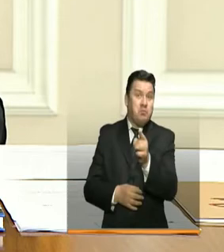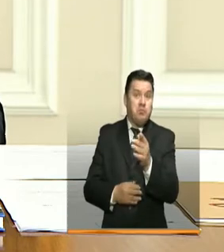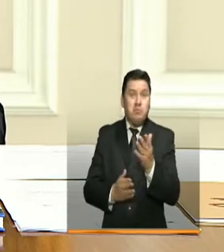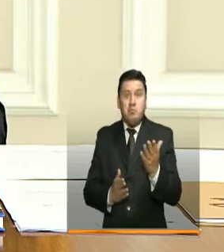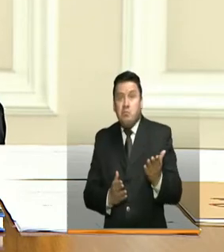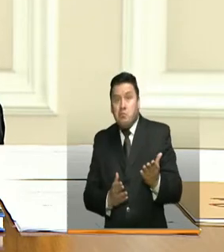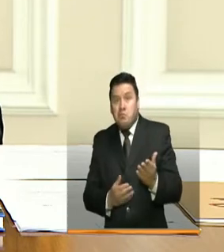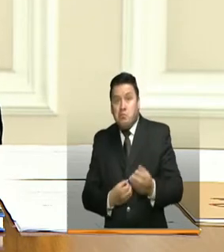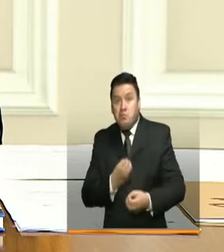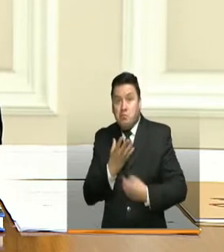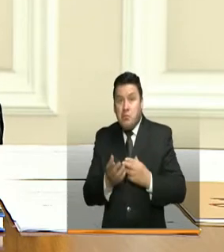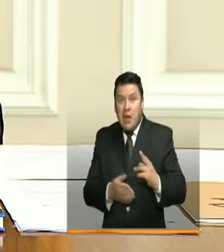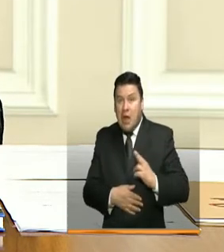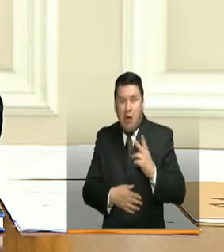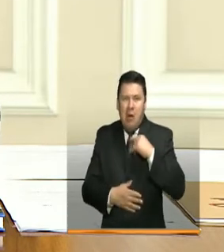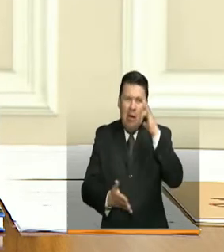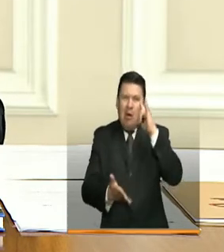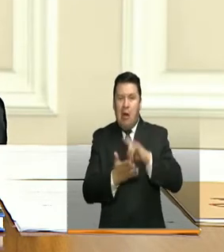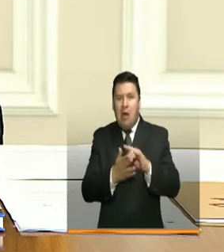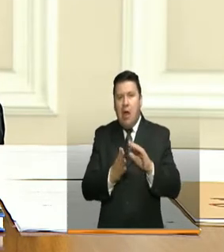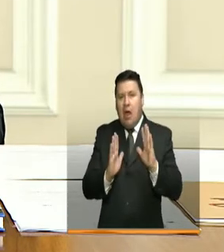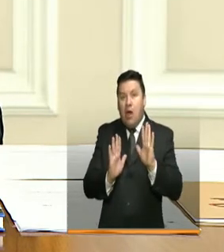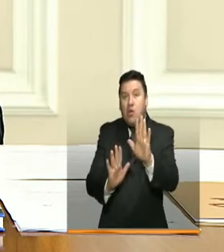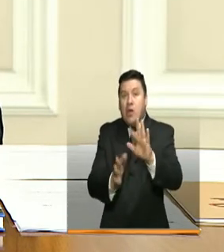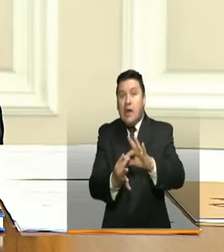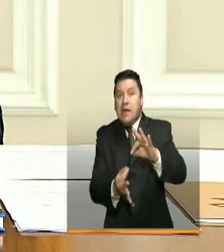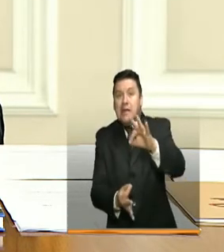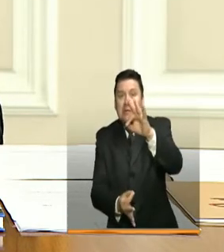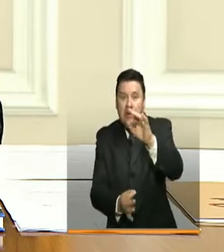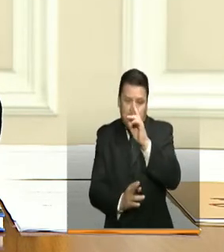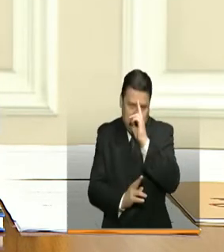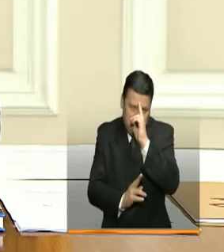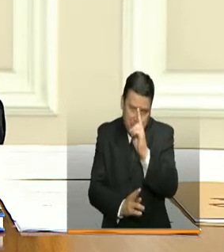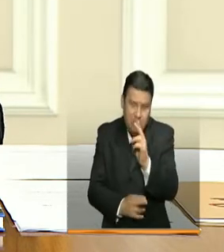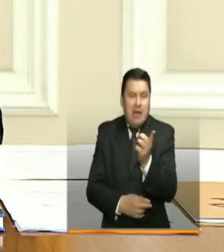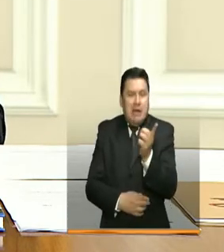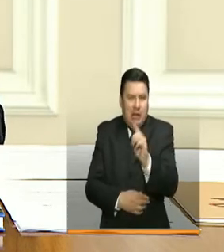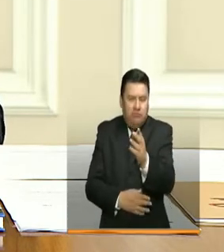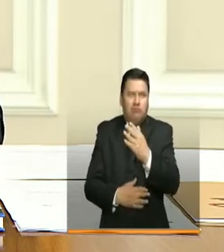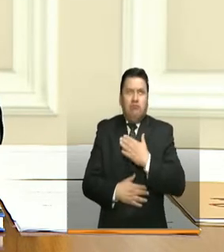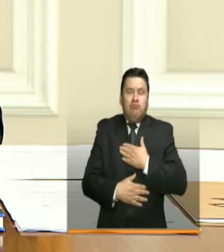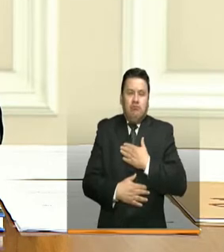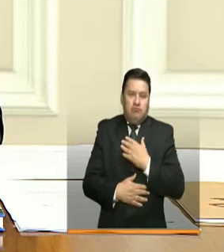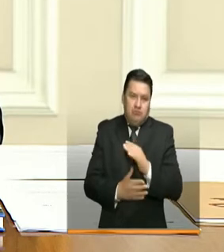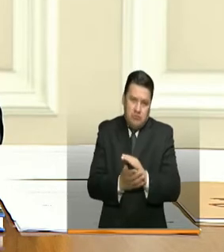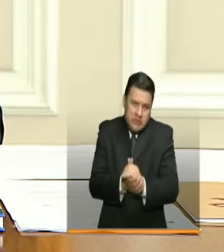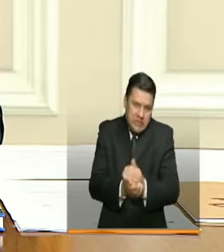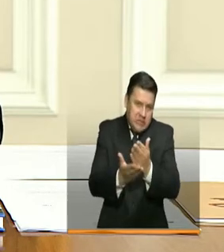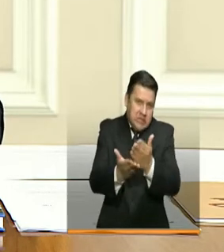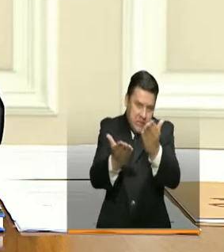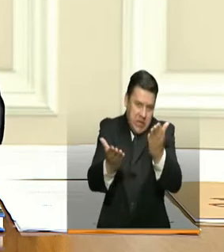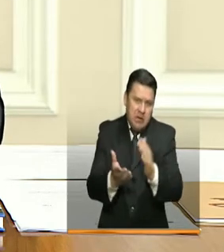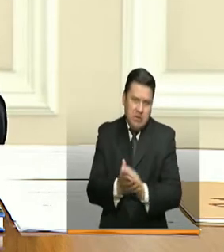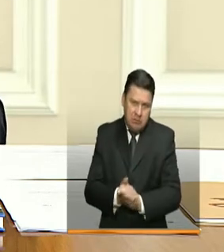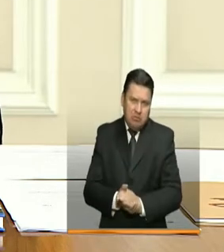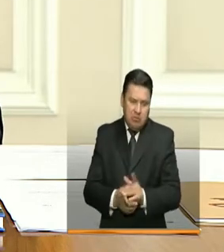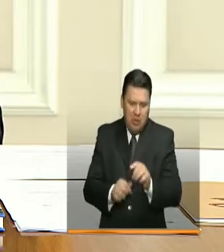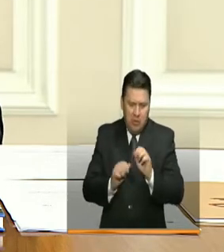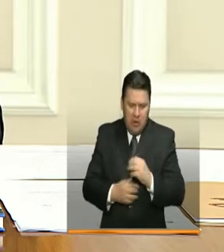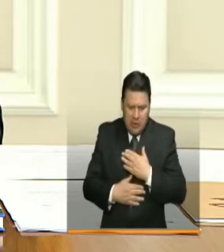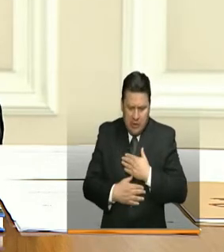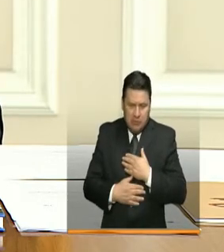ninguna expresión religiosa, pero están en su espiritualidad, también los saludamos para que